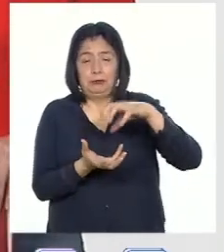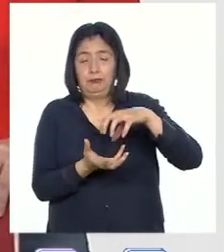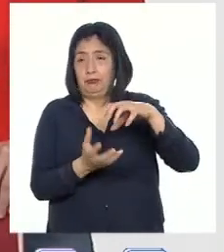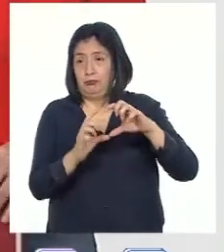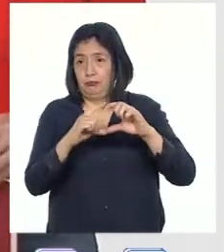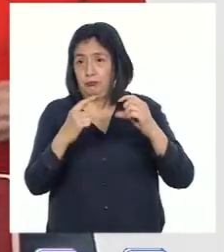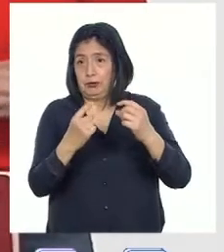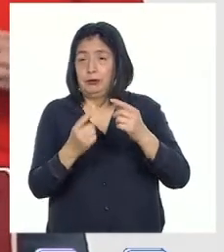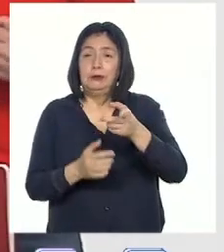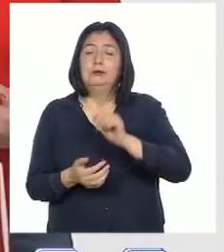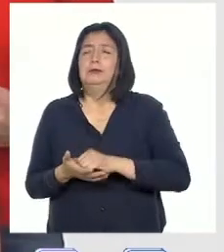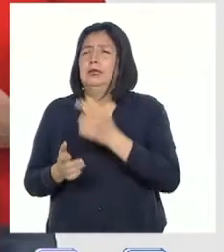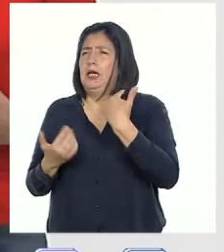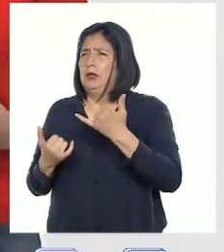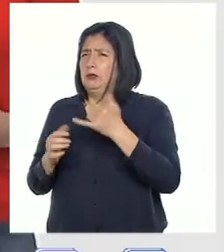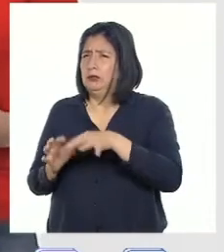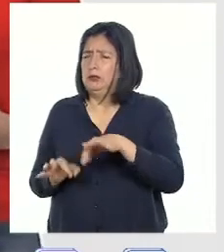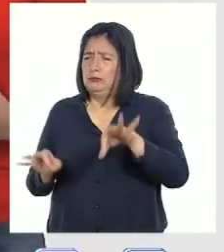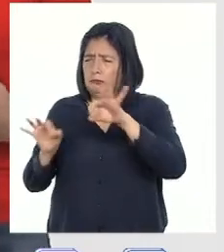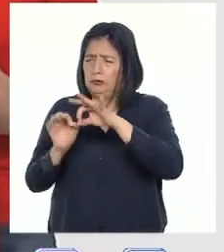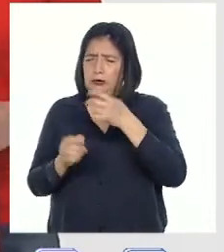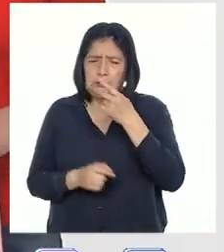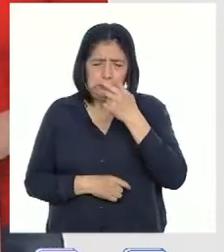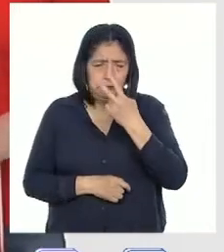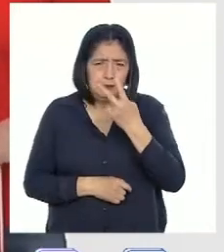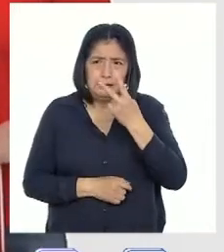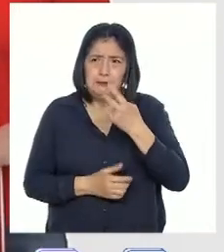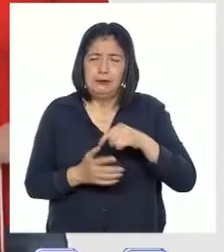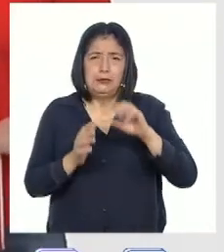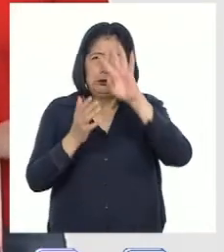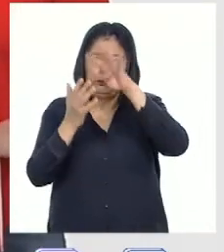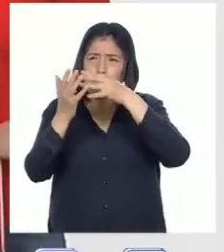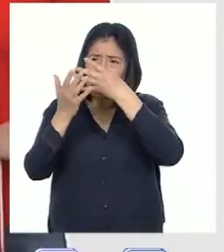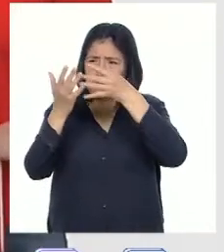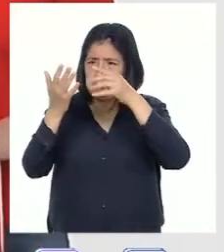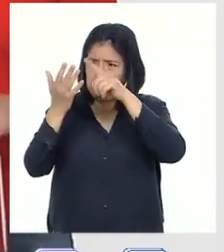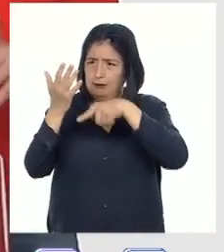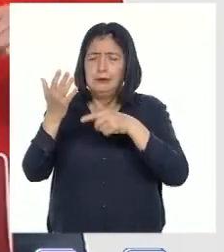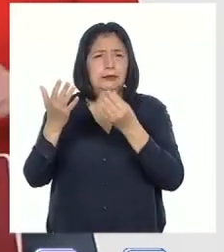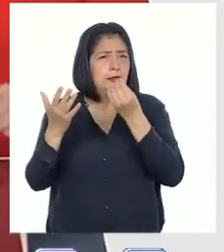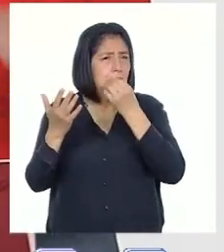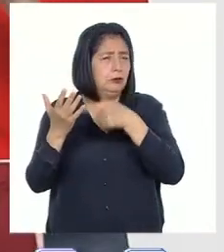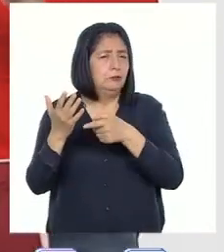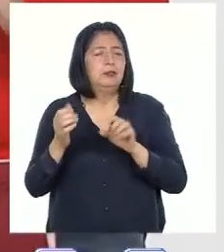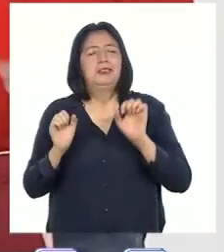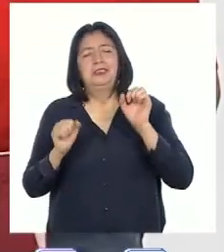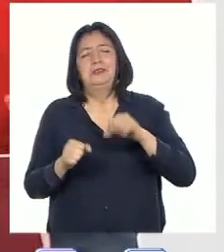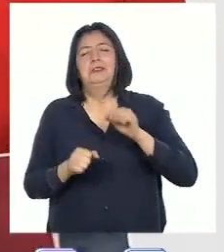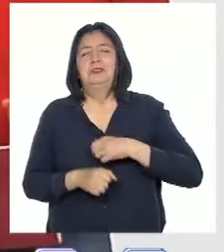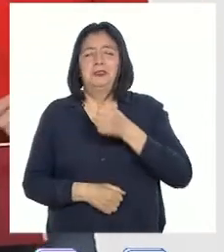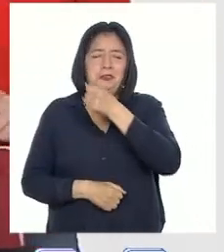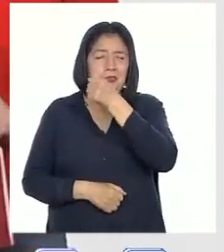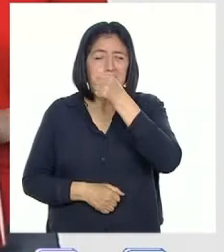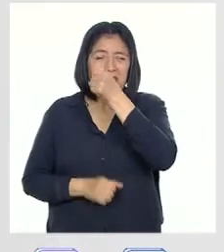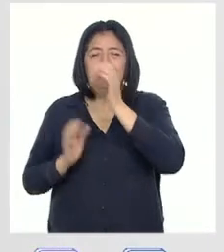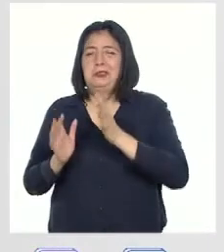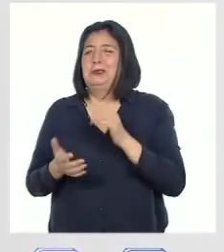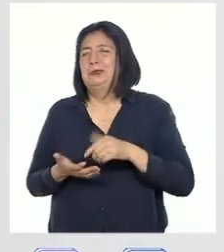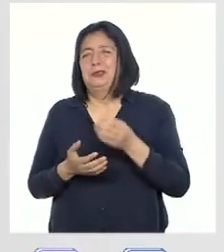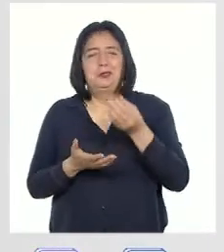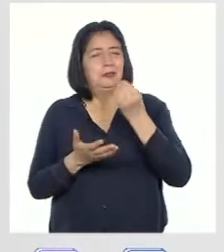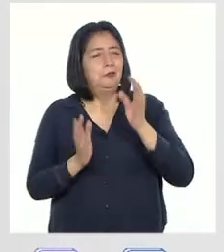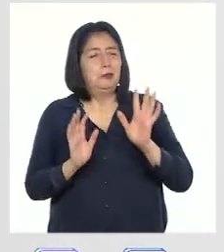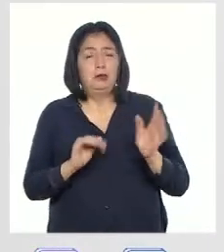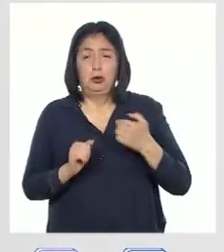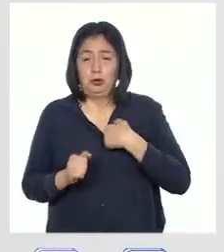partir de ahora, sabemos lo importantísimo que es revisar las tablas nutricionales de los alimentos. Ahora seremos detectives nutricionales. Yo,